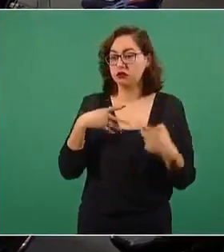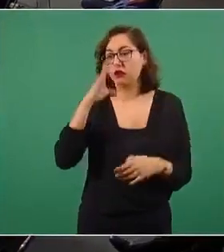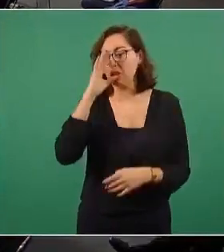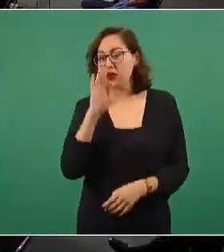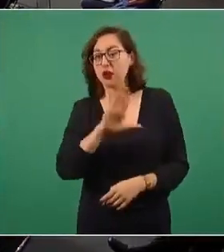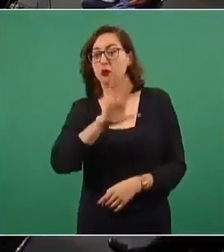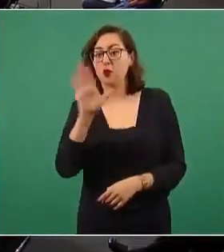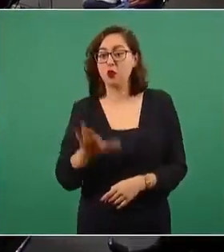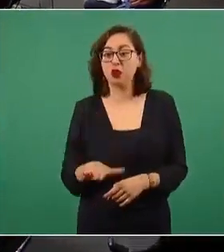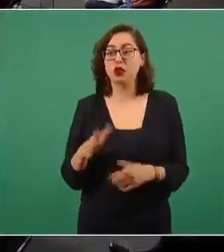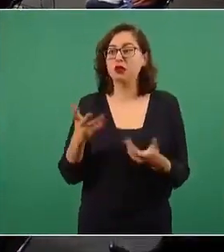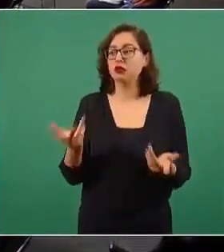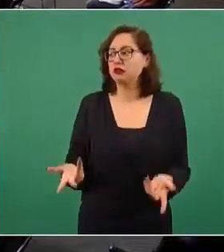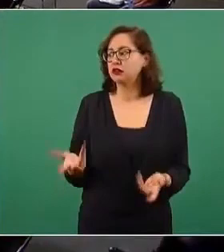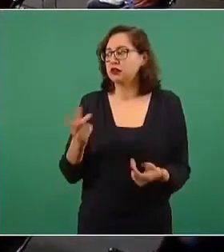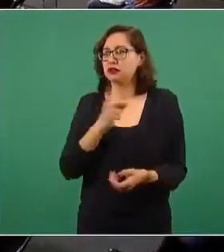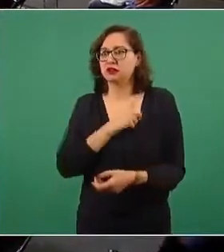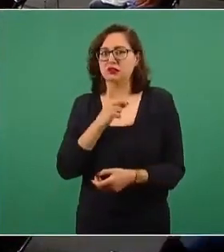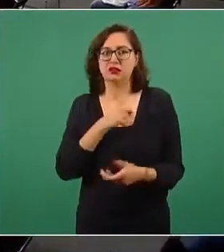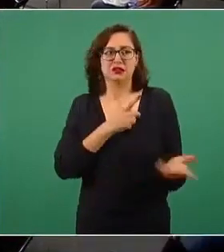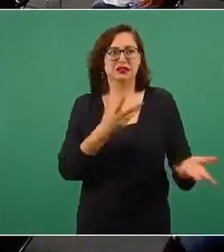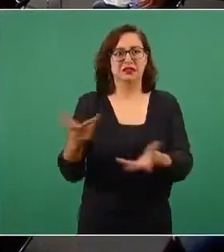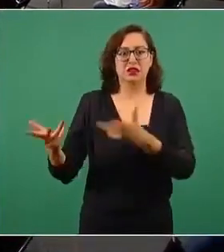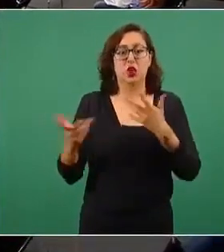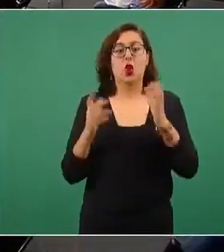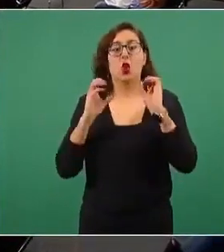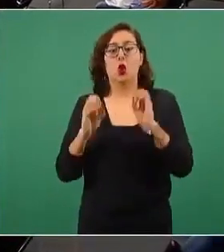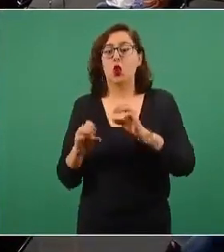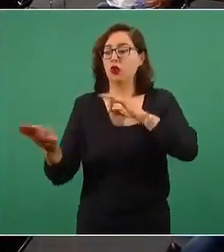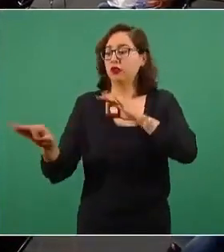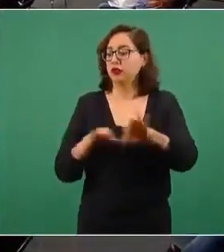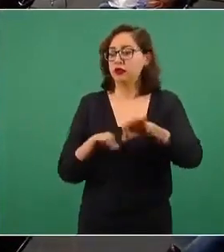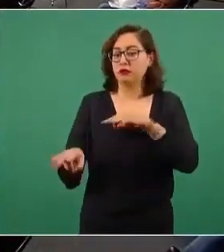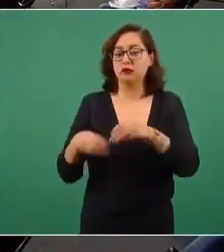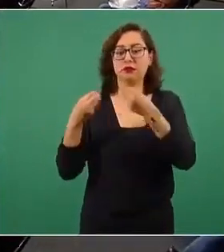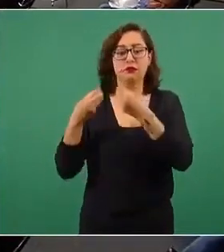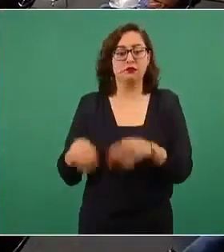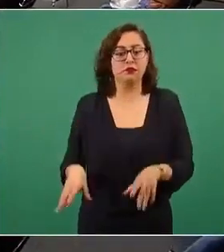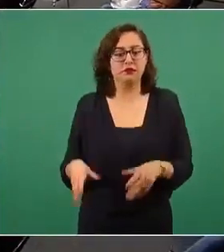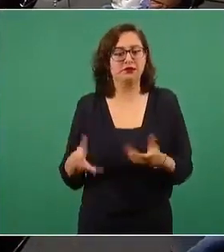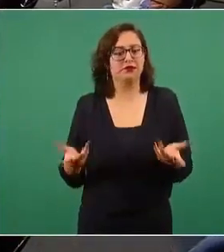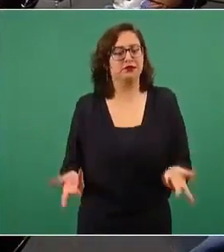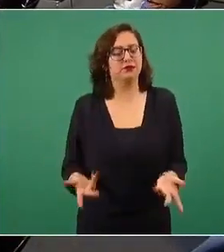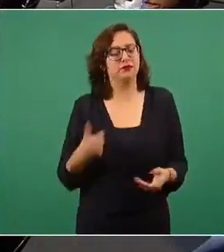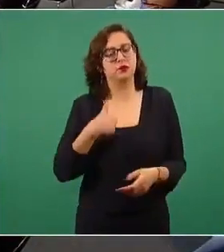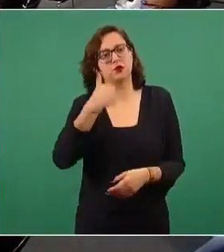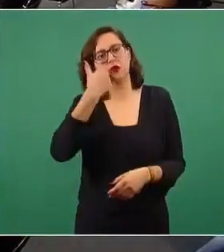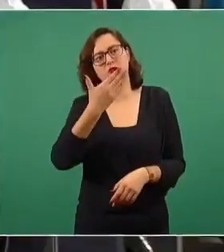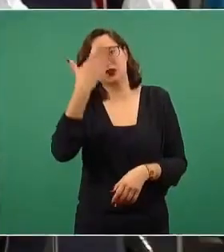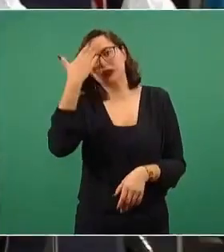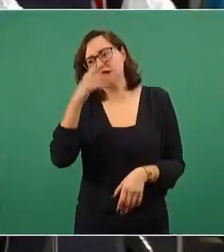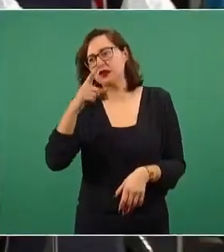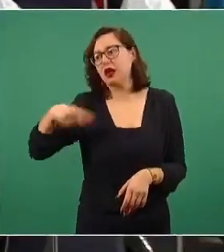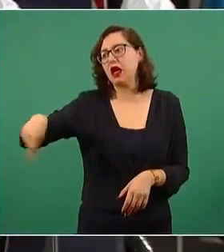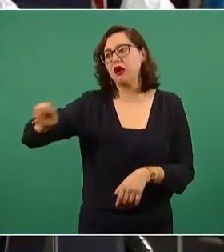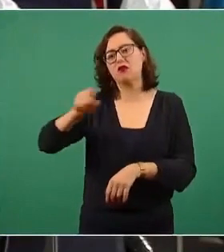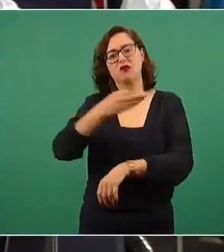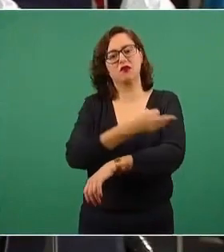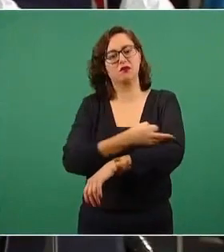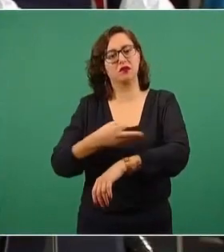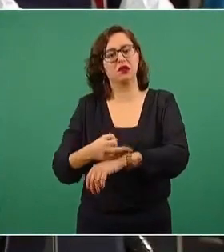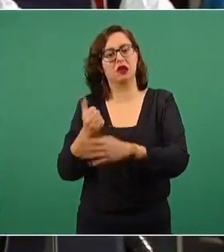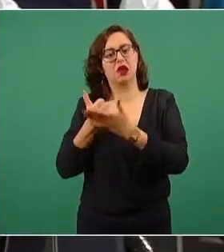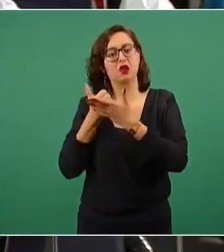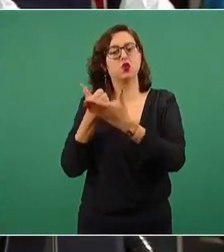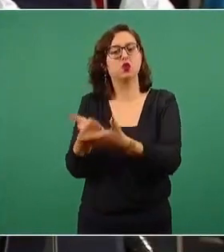visto afectada. Yo quisiera saber, señor presidente, ¿cómo van a ayudar, a partir de cuándo, a estas familias que de pronto